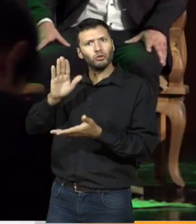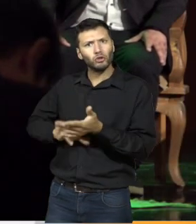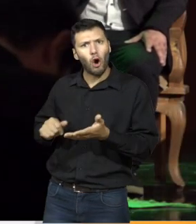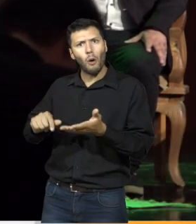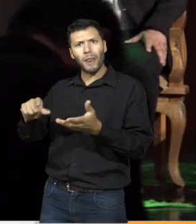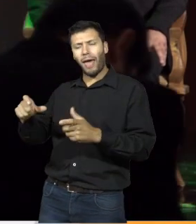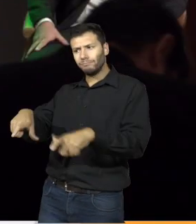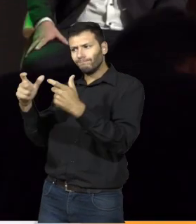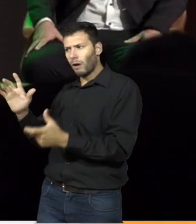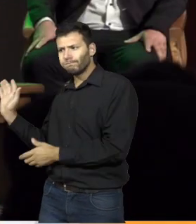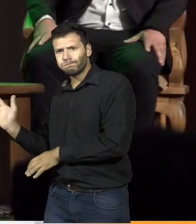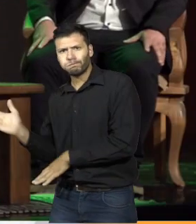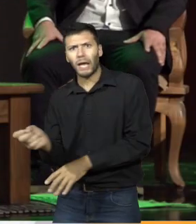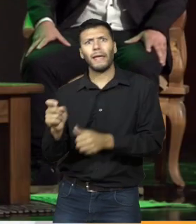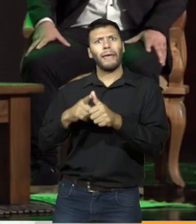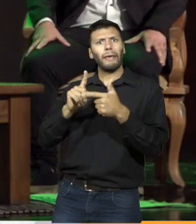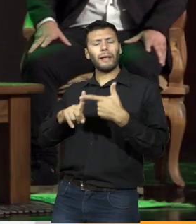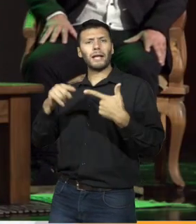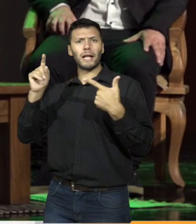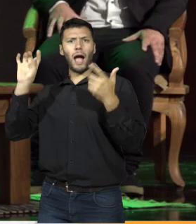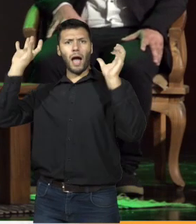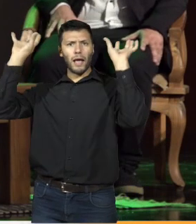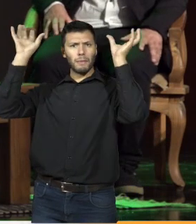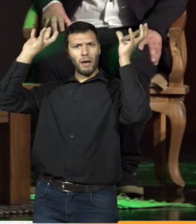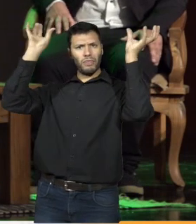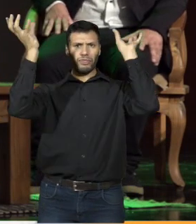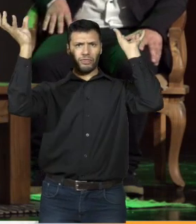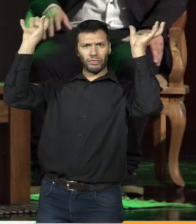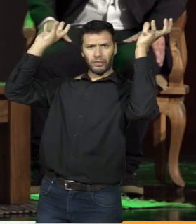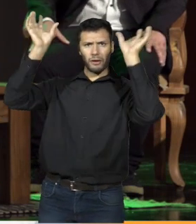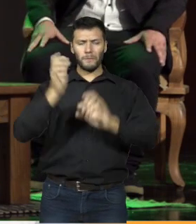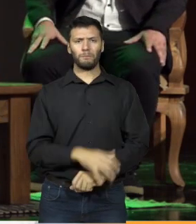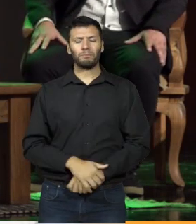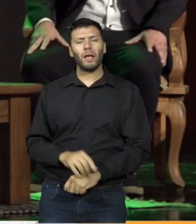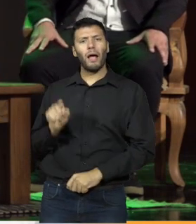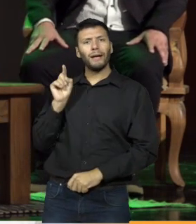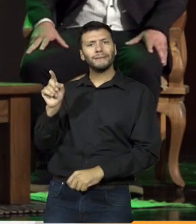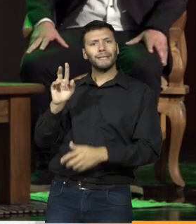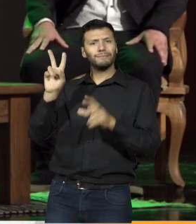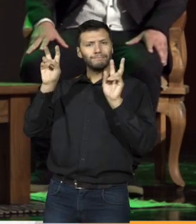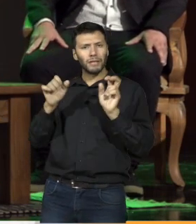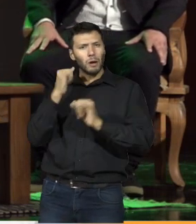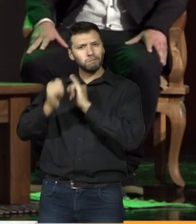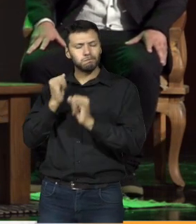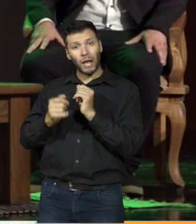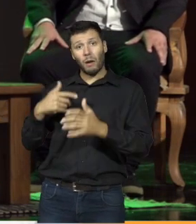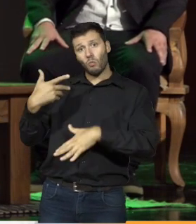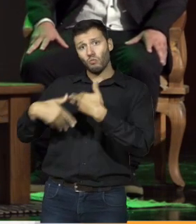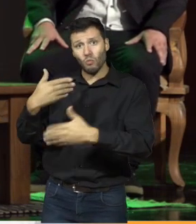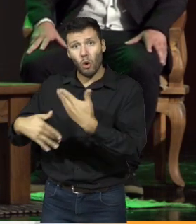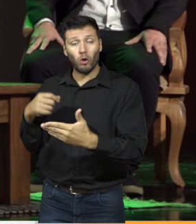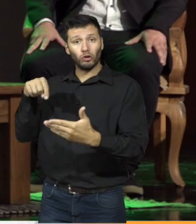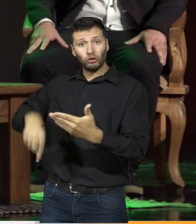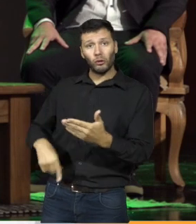Agencia de Cambio Climático. Ella nos va a hablar de la evolución de la normativa ambiental vigente y su aplicación en